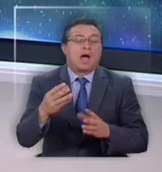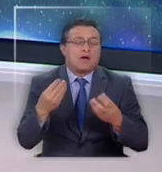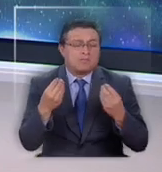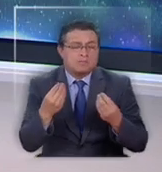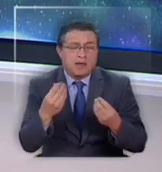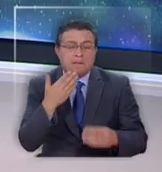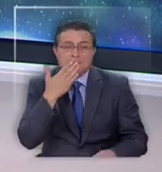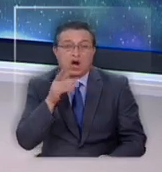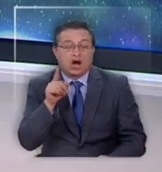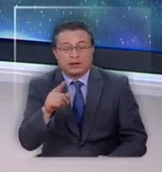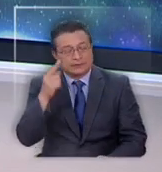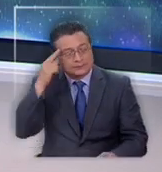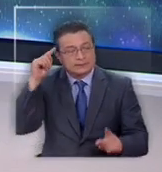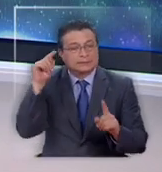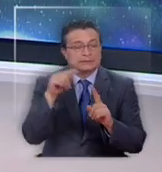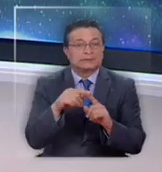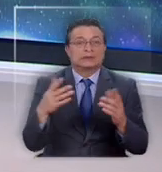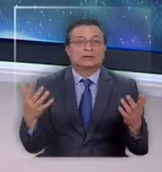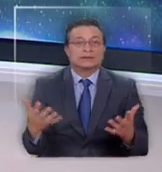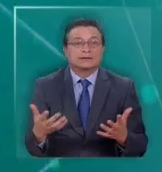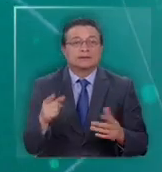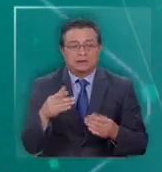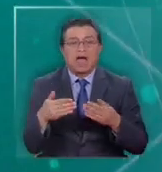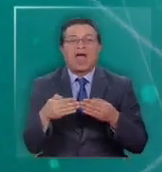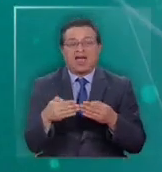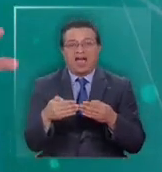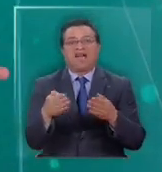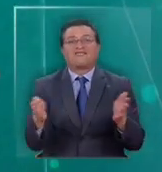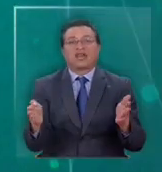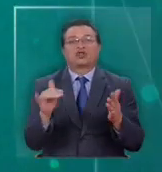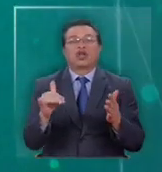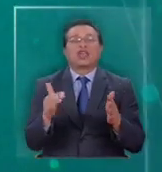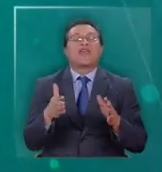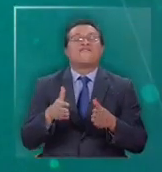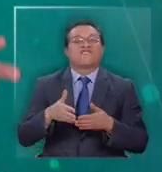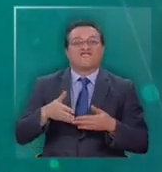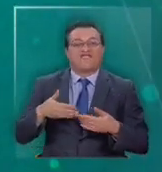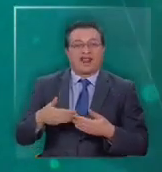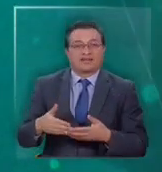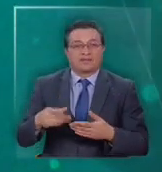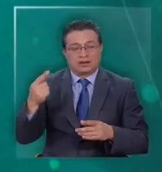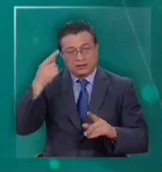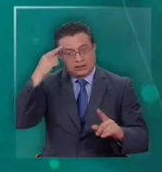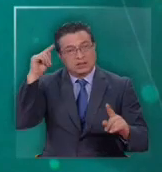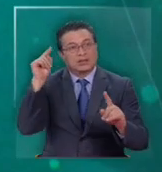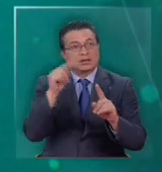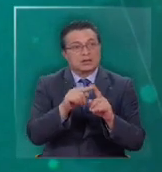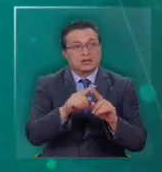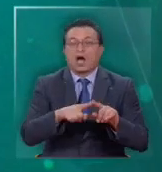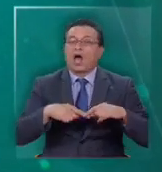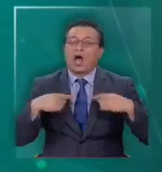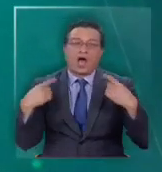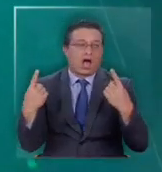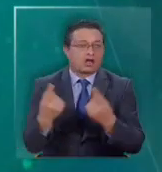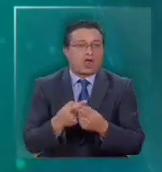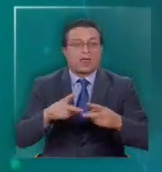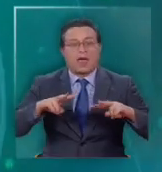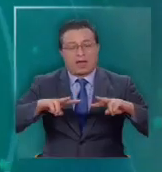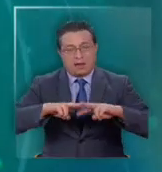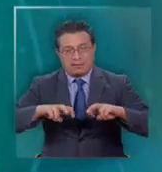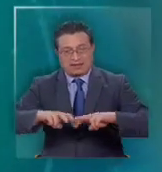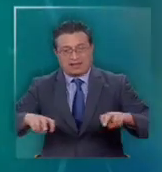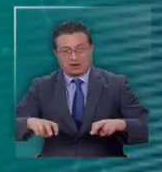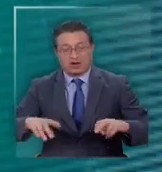este fondo es precisamente que es tremendamente abierto y flexible busca llamar a todas las disciplinas de investigación